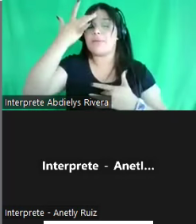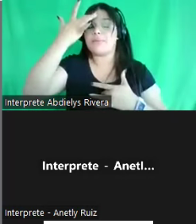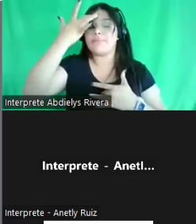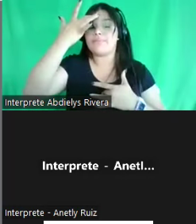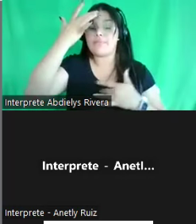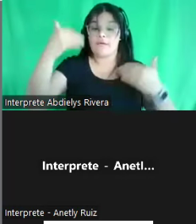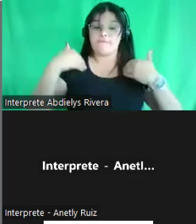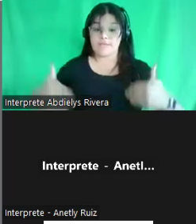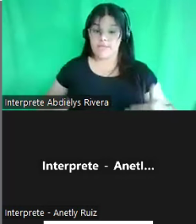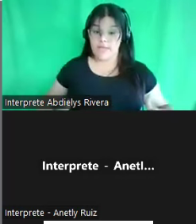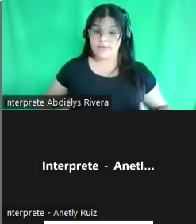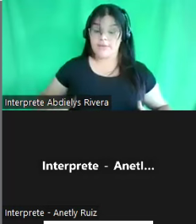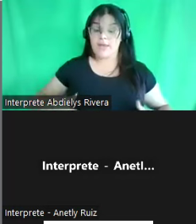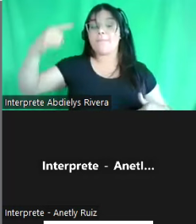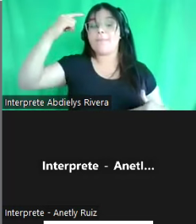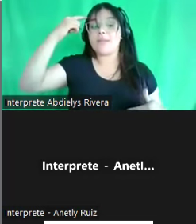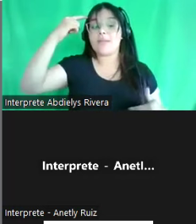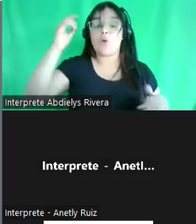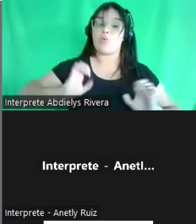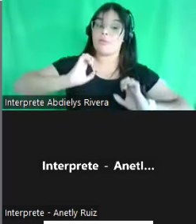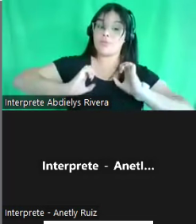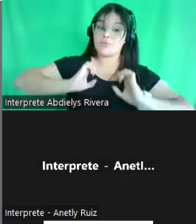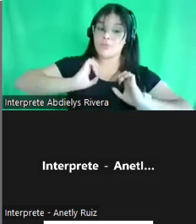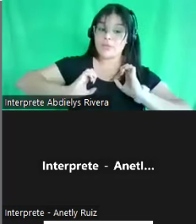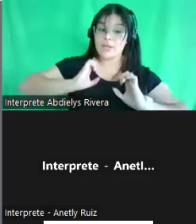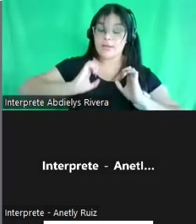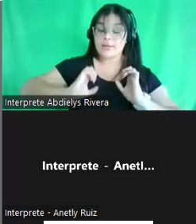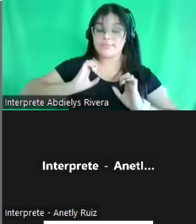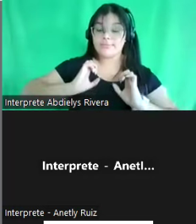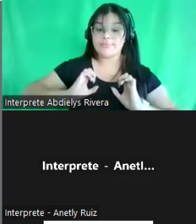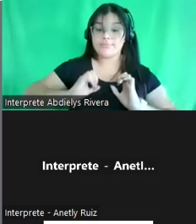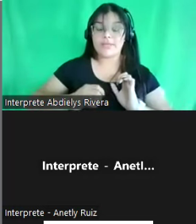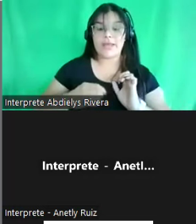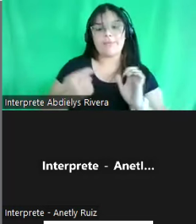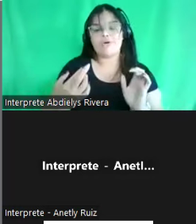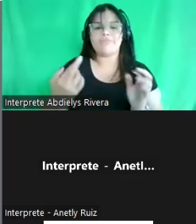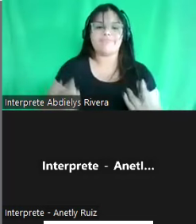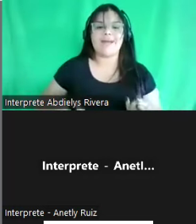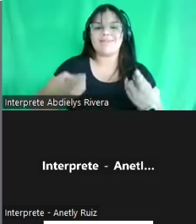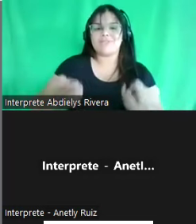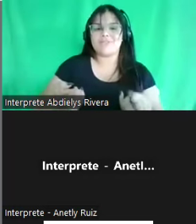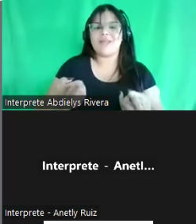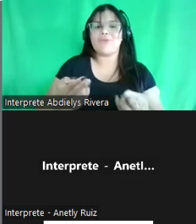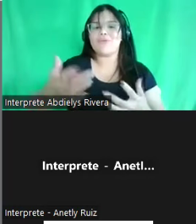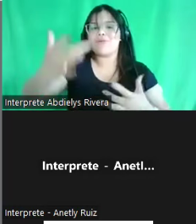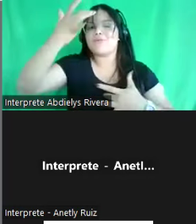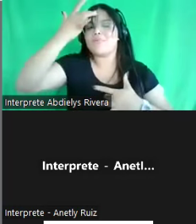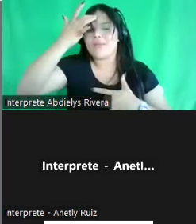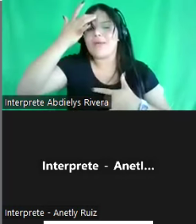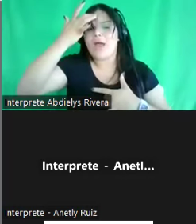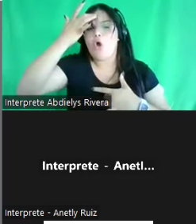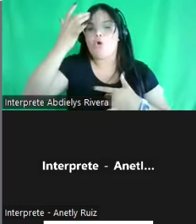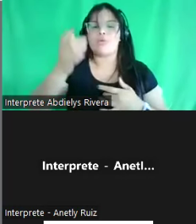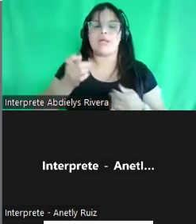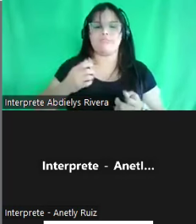o emocional que ha sido resultado de una enfermedad, una lesión, una condición congénita o un desorden